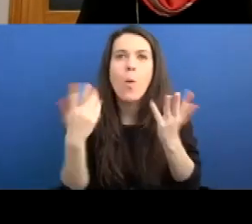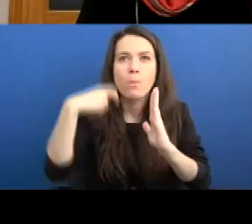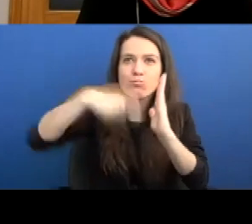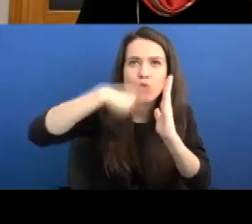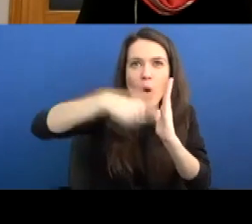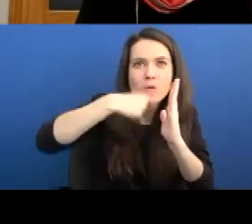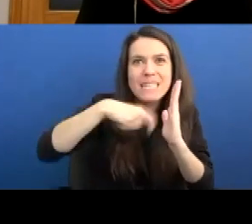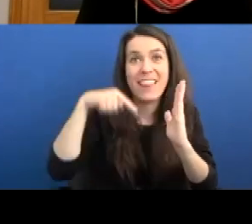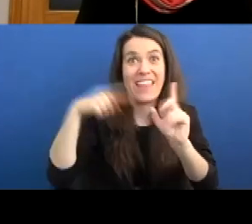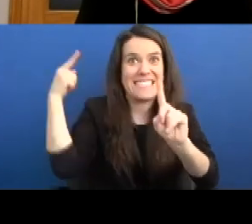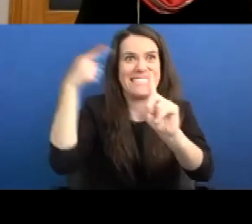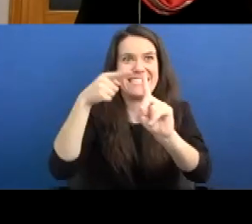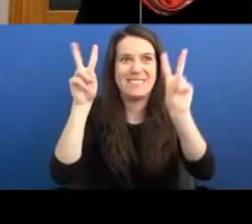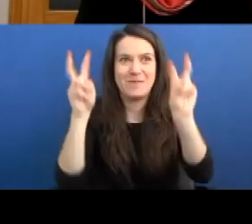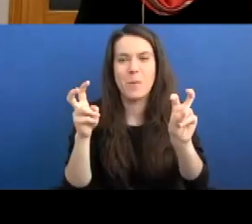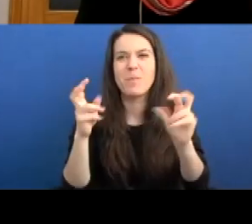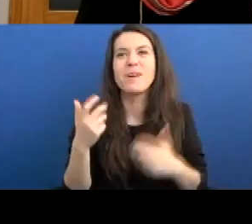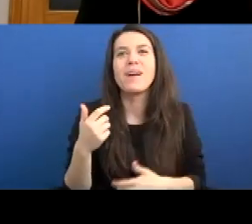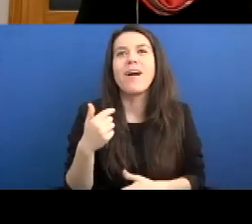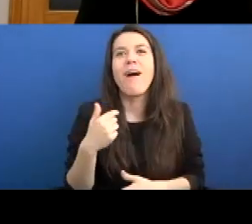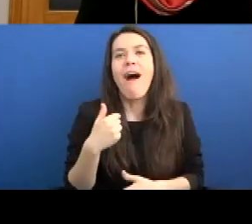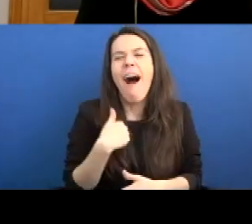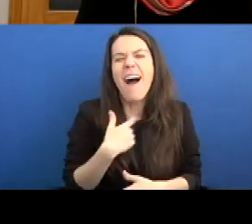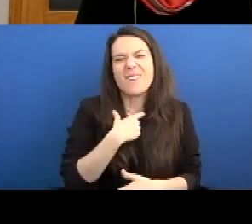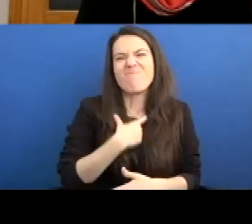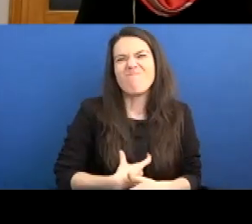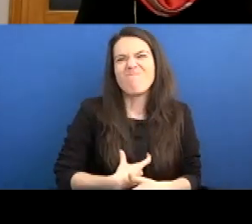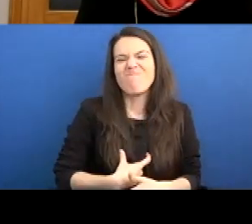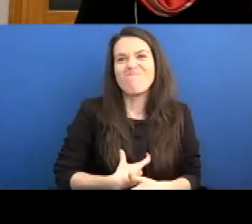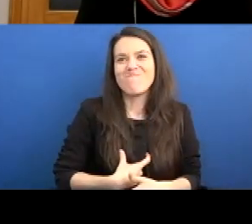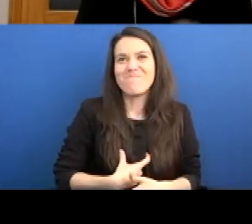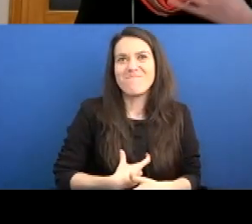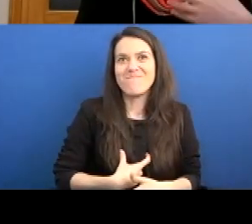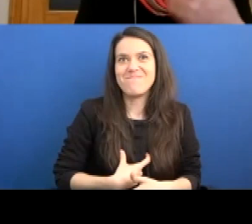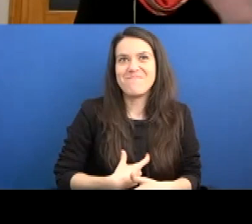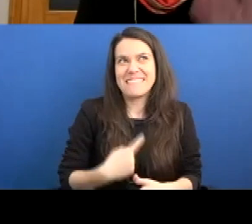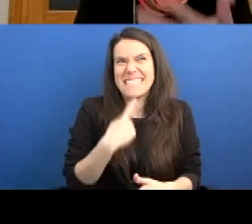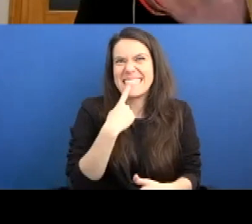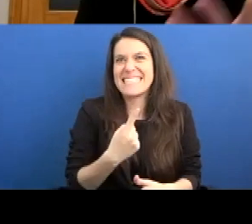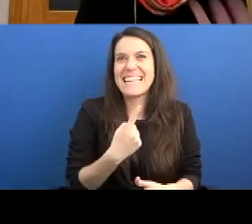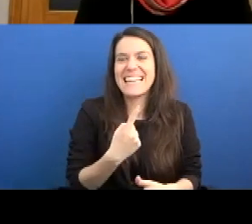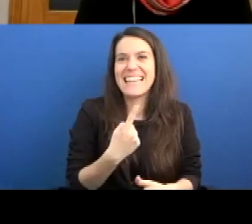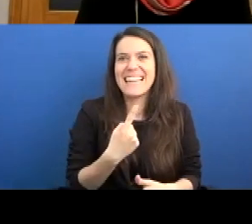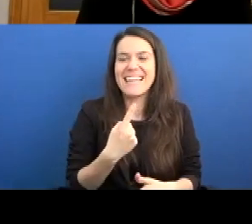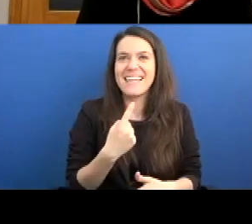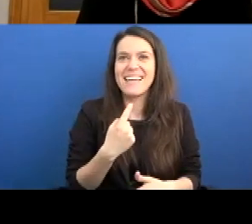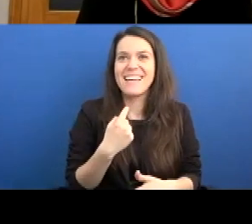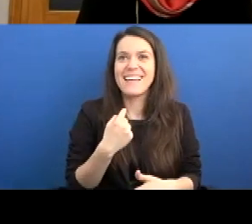interpretación de conferencias, seguiremos con estos esfuerzos. Esto no fue nada más el primero, sino que habrán más.